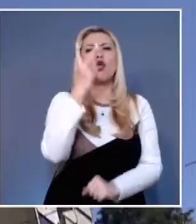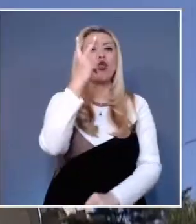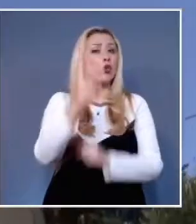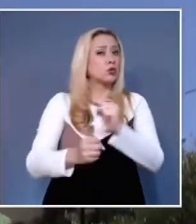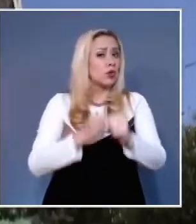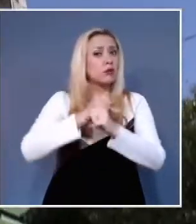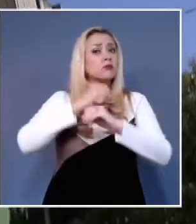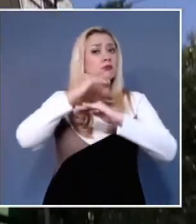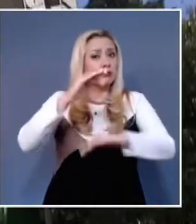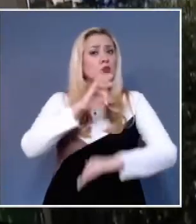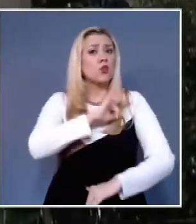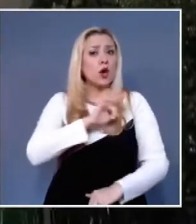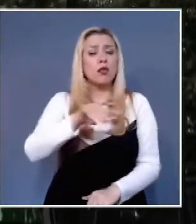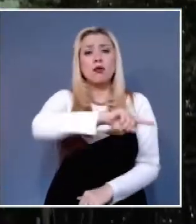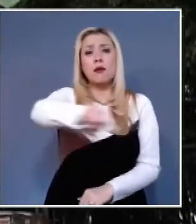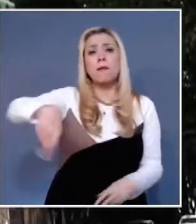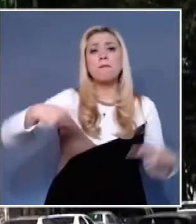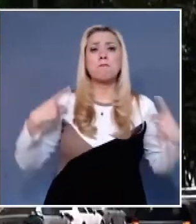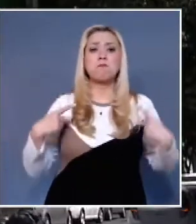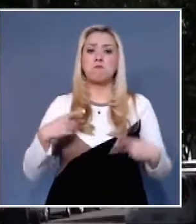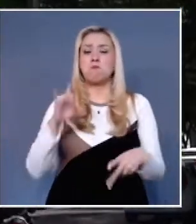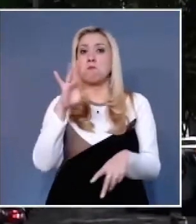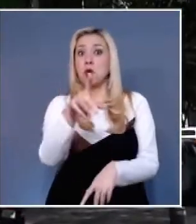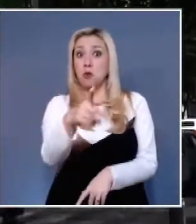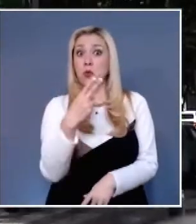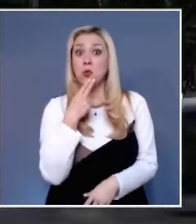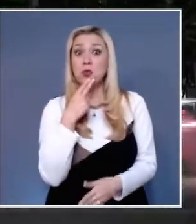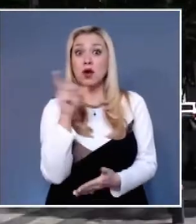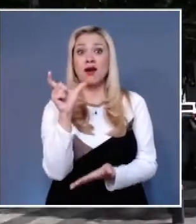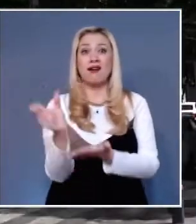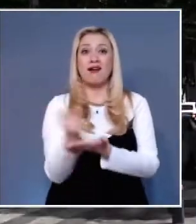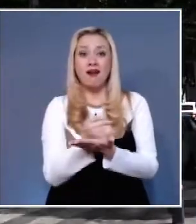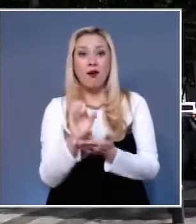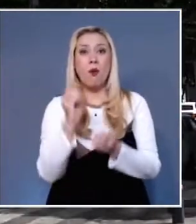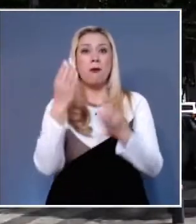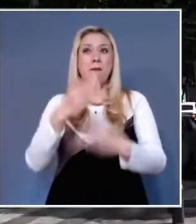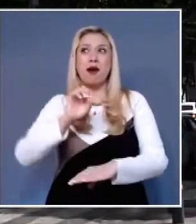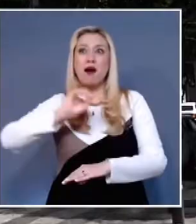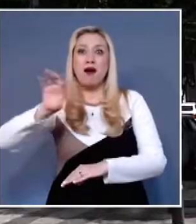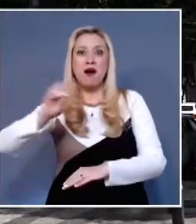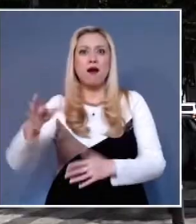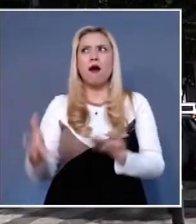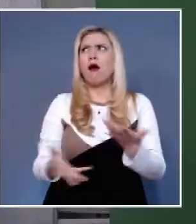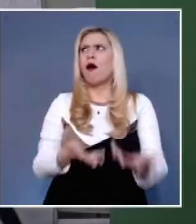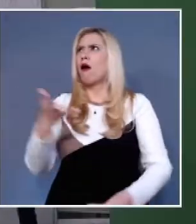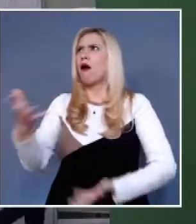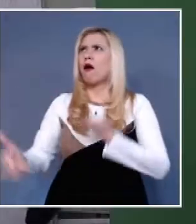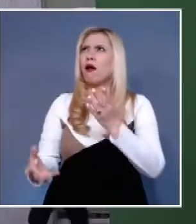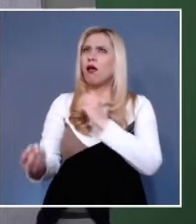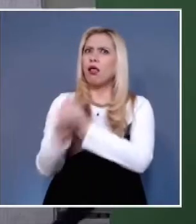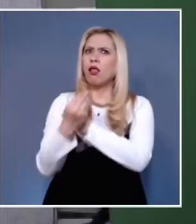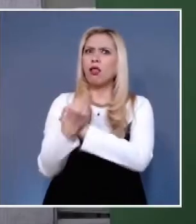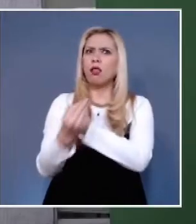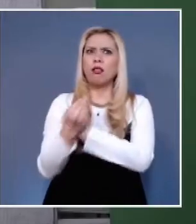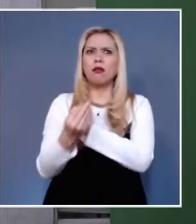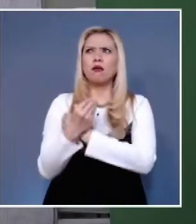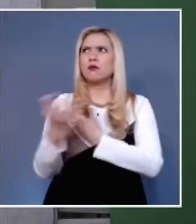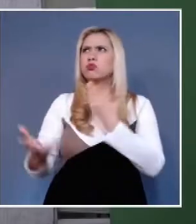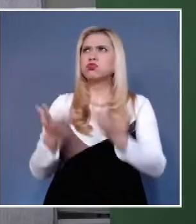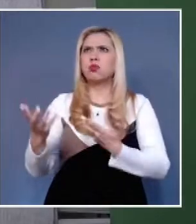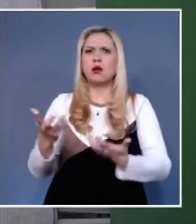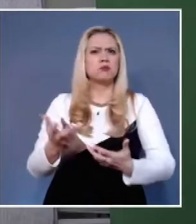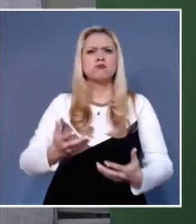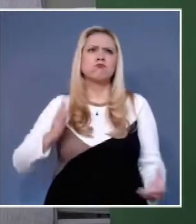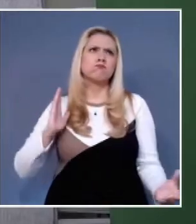usuarios accedan al procedimiento conciliador ante la Comisión Nacional para la Protección y Defensa de los Usuarios